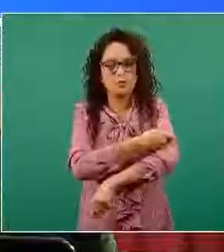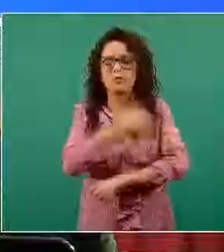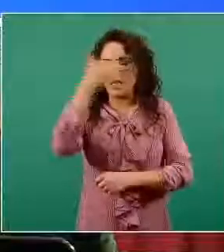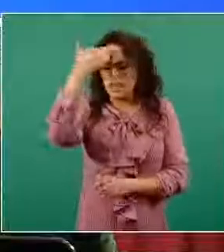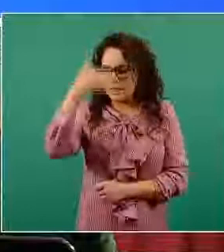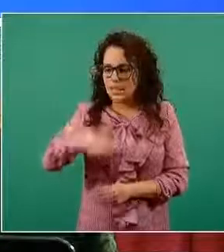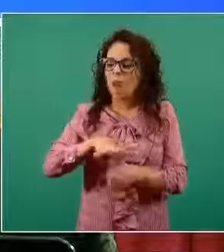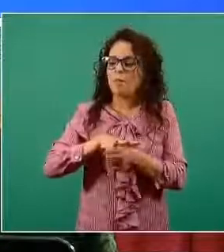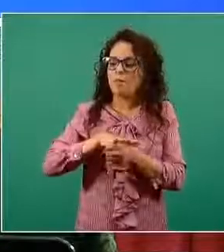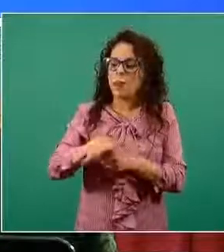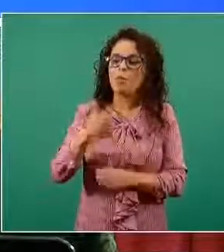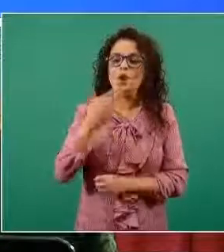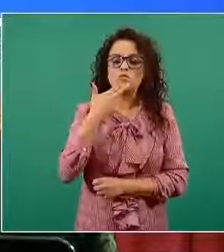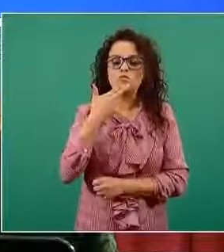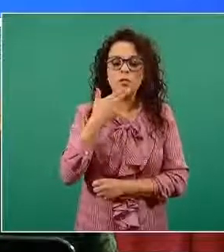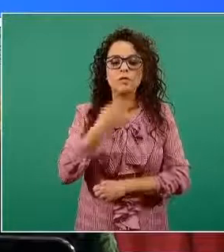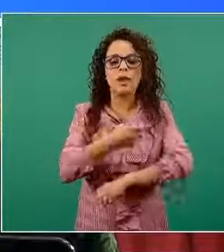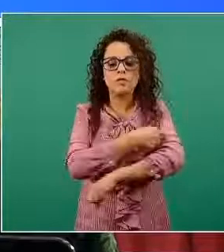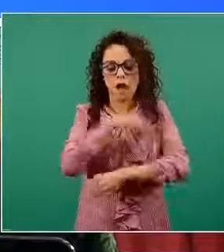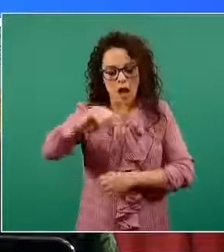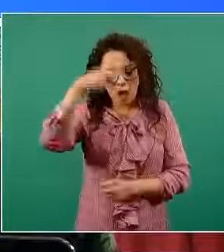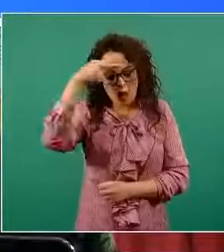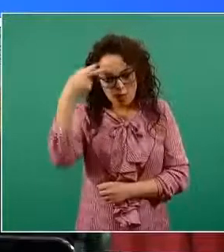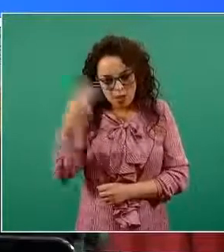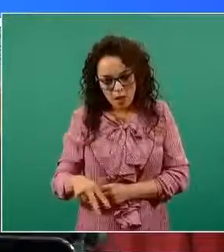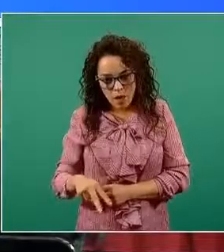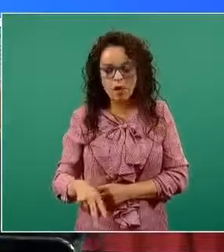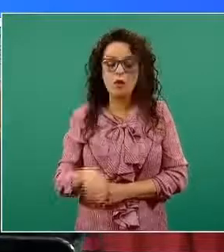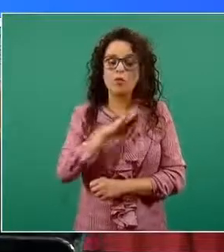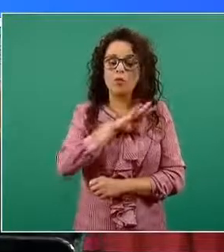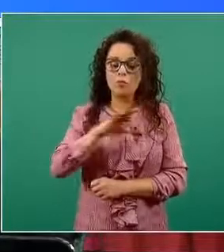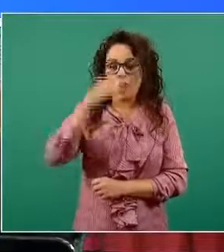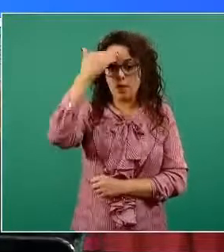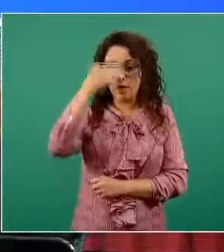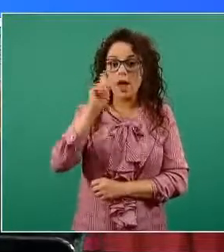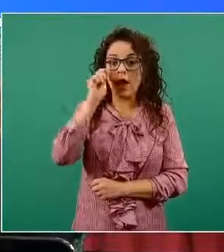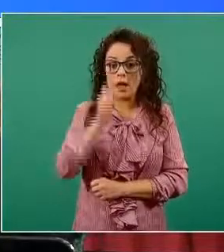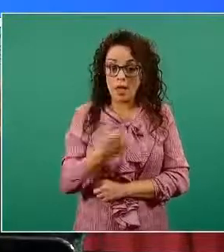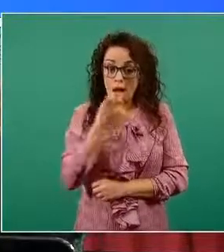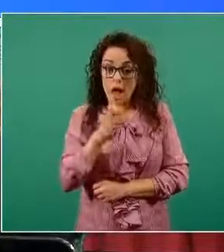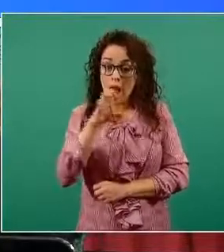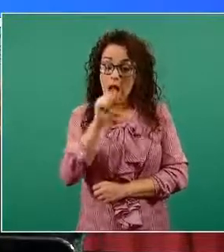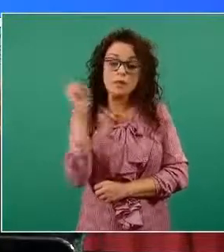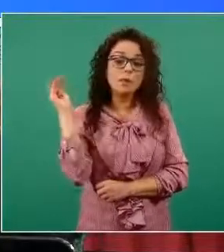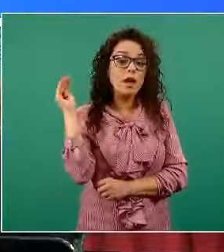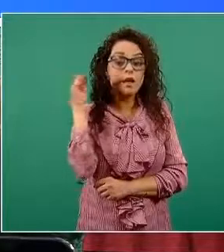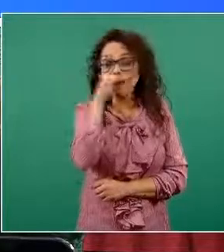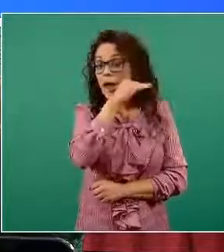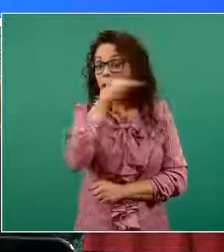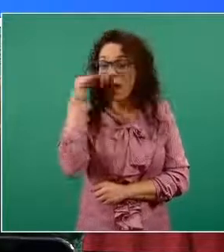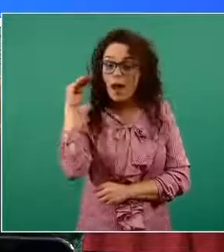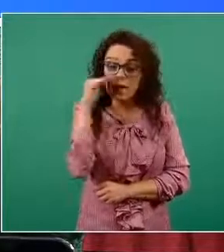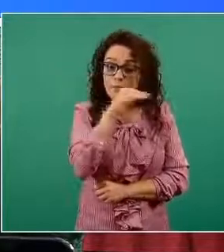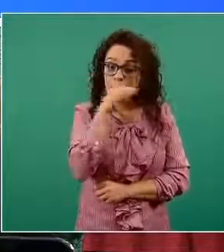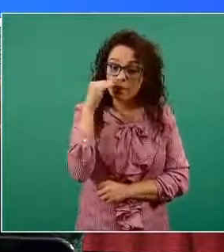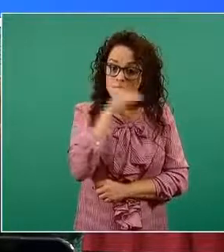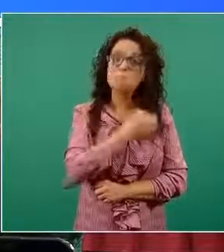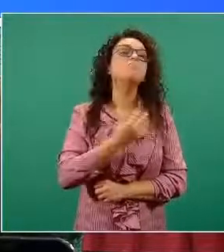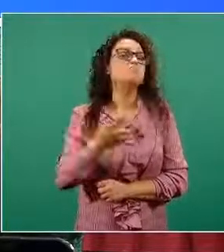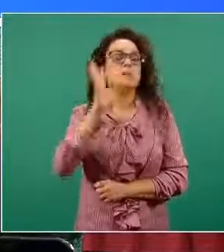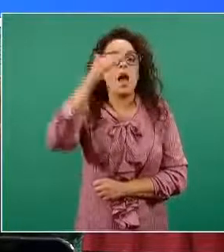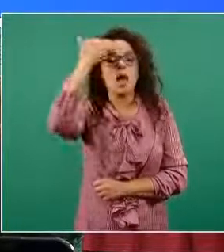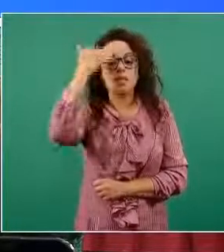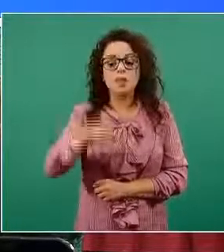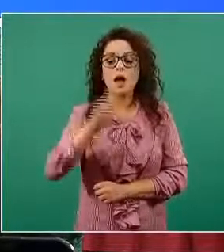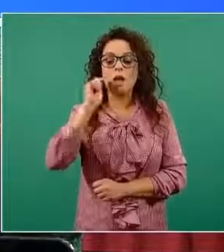vacunas se utilizan en México, tiene la oportunidad de enterarse que se trata de un programa gratuito. Tiene la oportunidad de enterarse